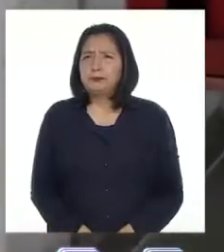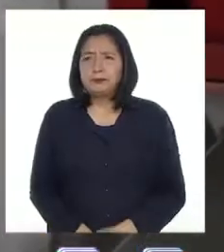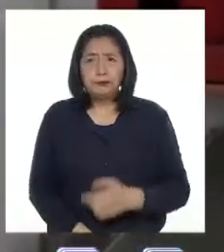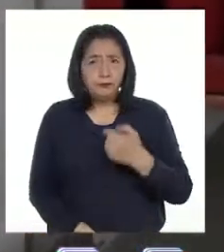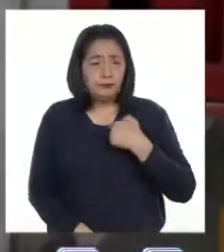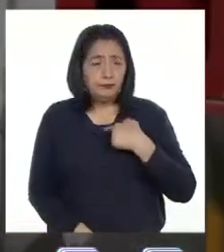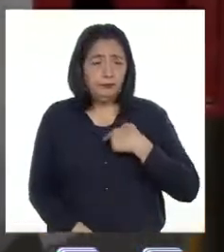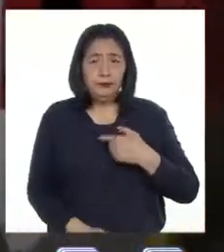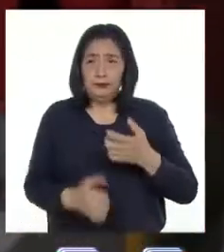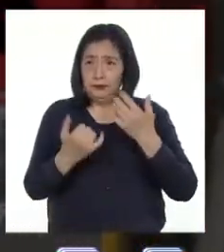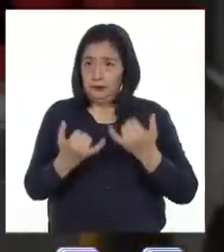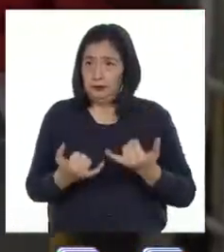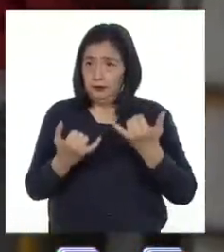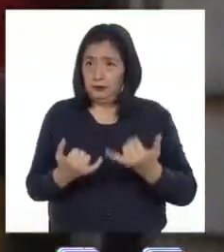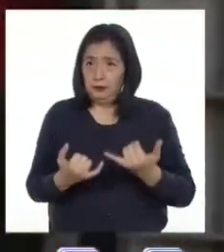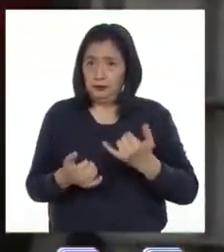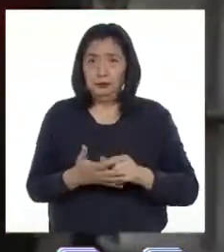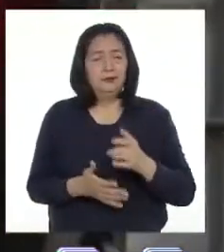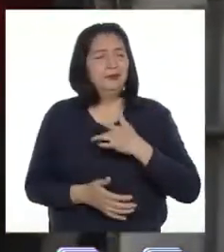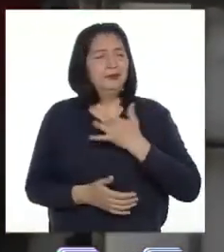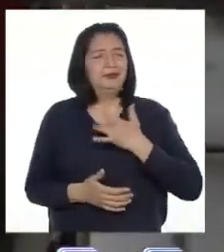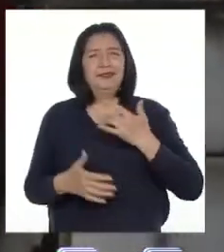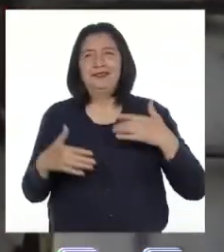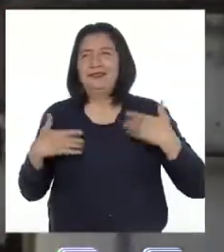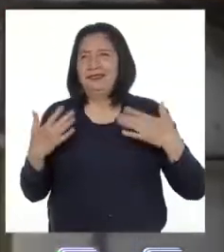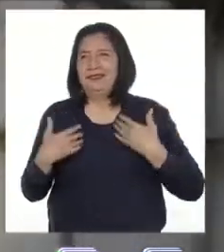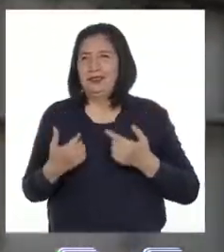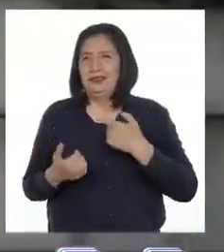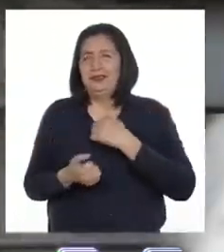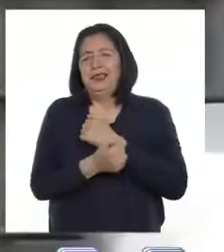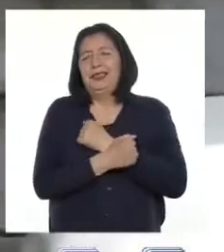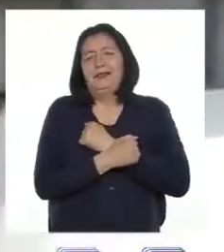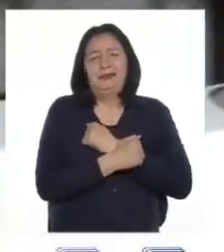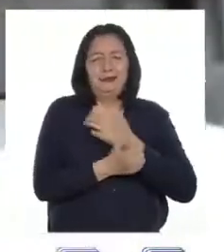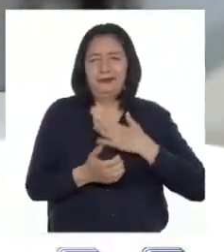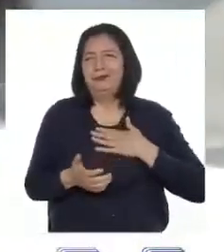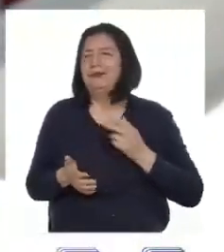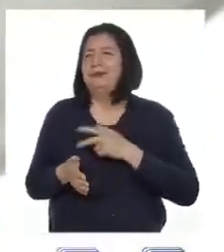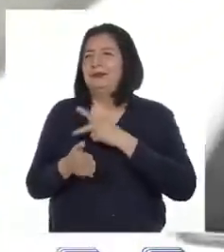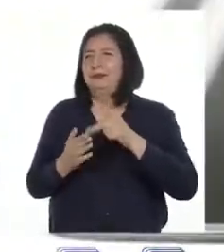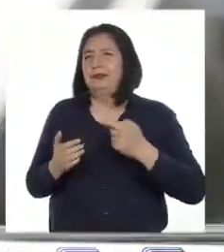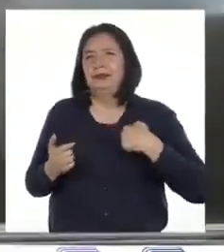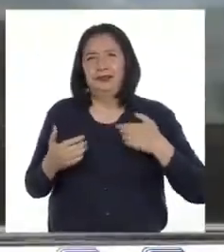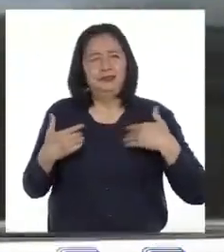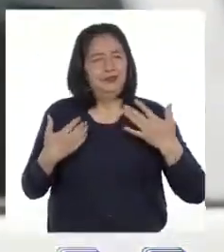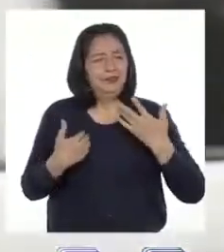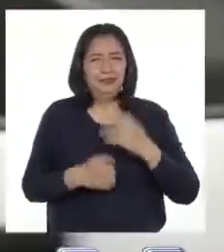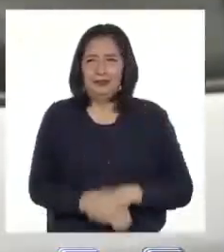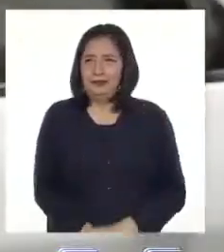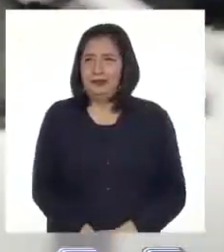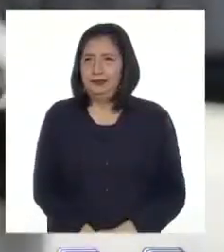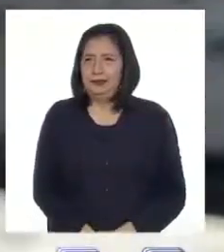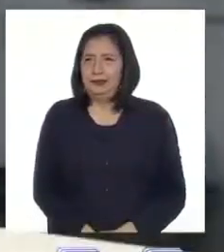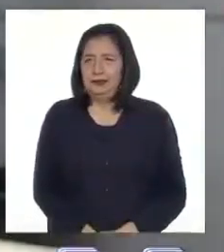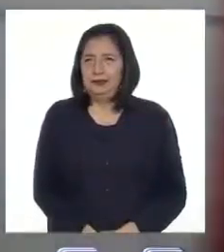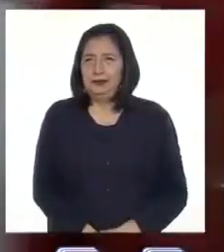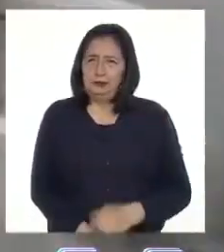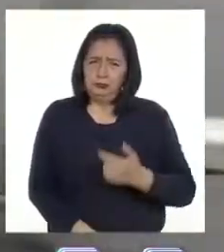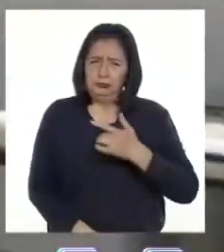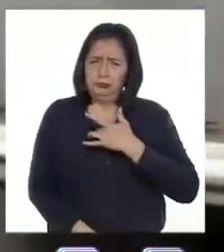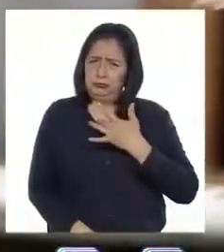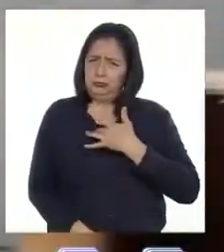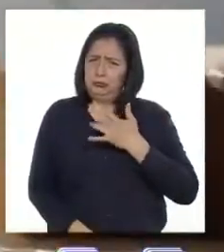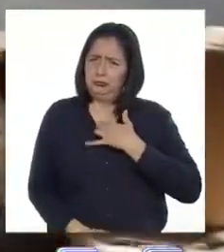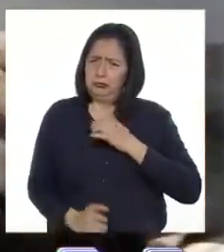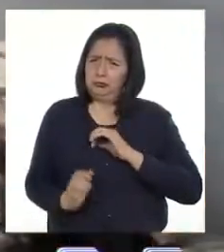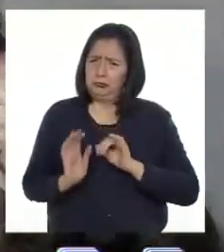Yo ahora, en la actualidad, me siento muy feliz. Yo amo mi carrera, soy muy feliz. Me siento